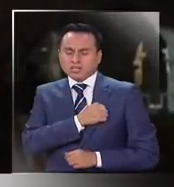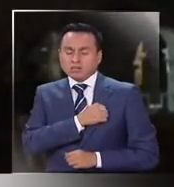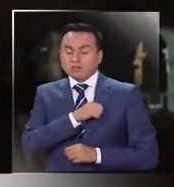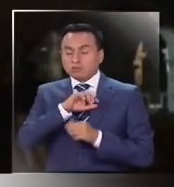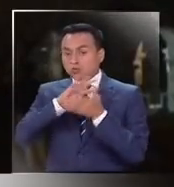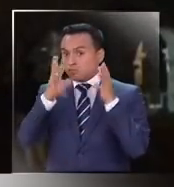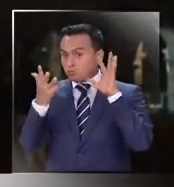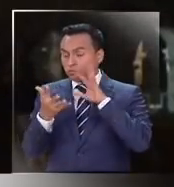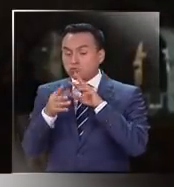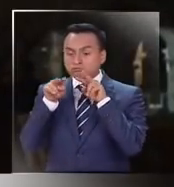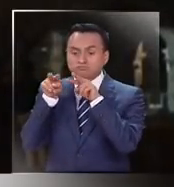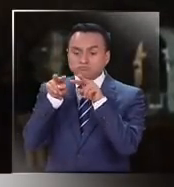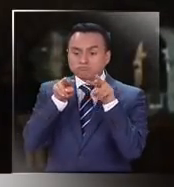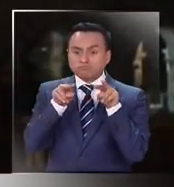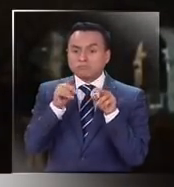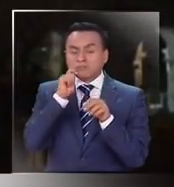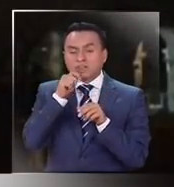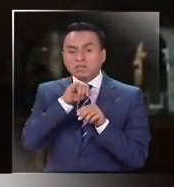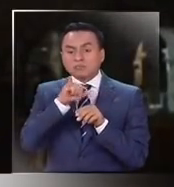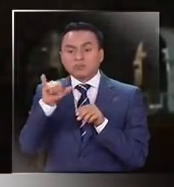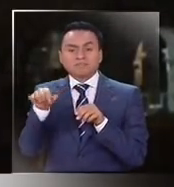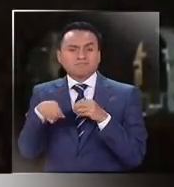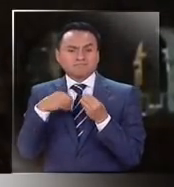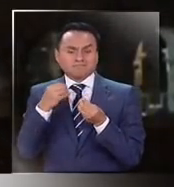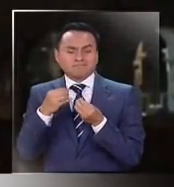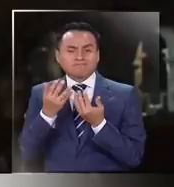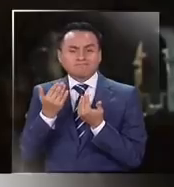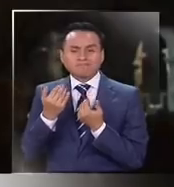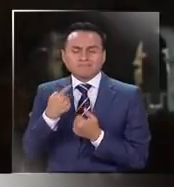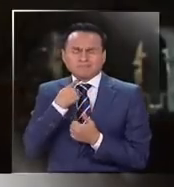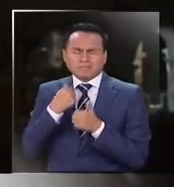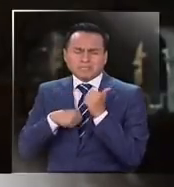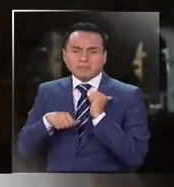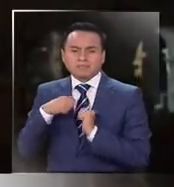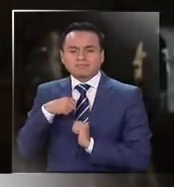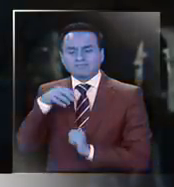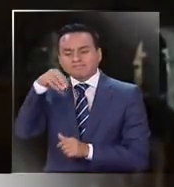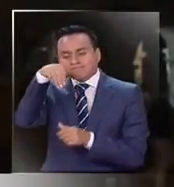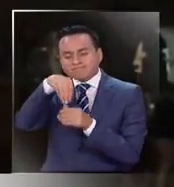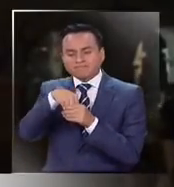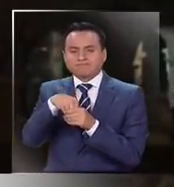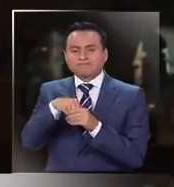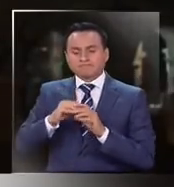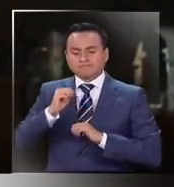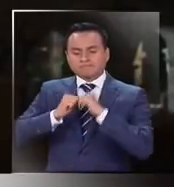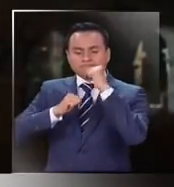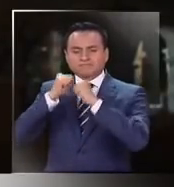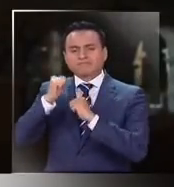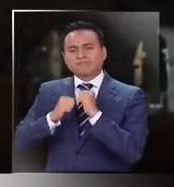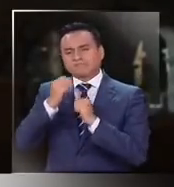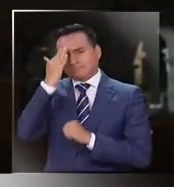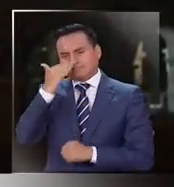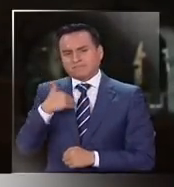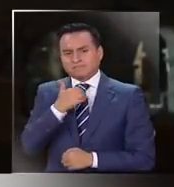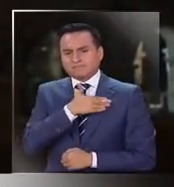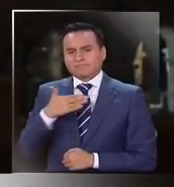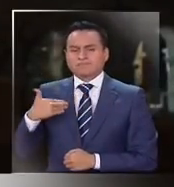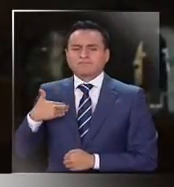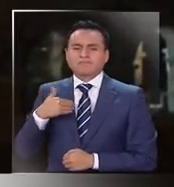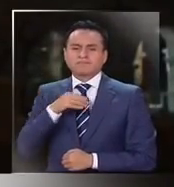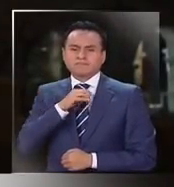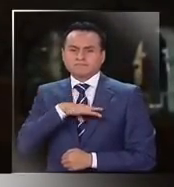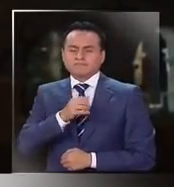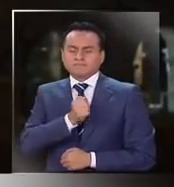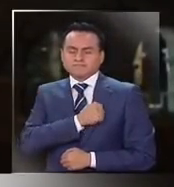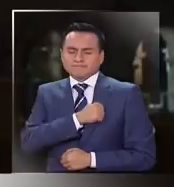todo el mundo, por cierto, y que va a tener efectos, es lo que esperan las víctimas, al interior de la estructura de la Iglesia Católica Chilena.